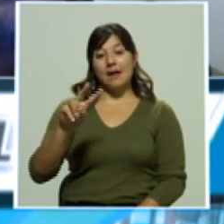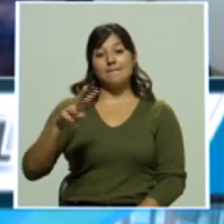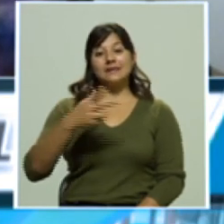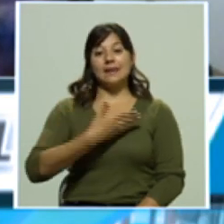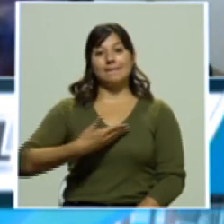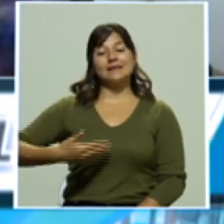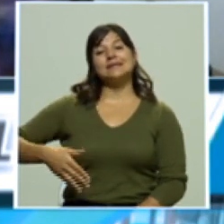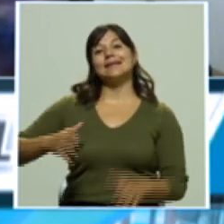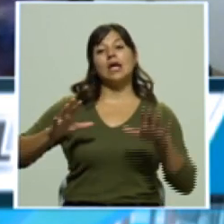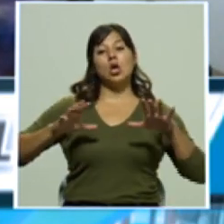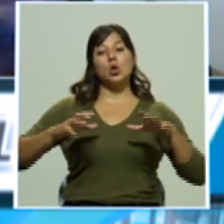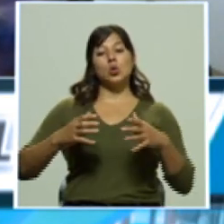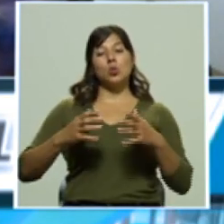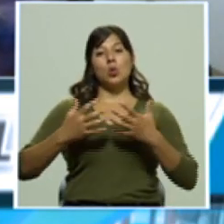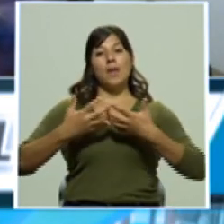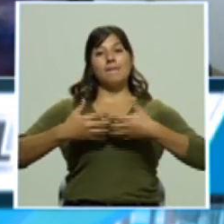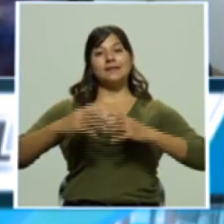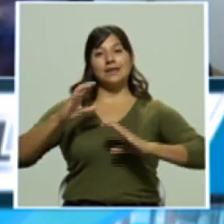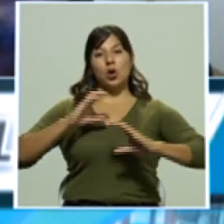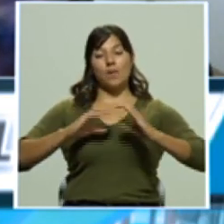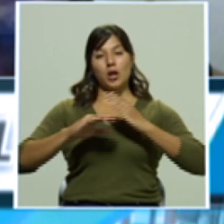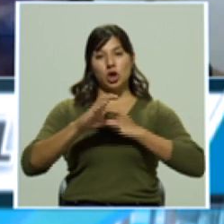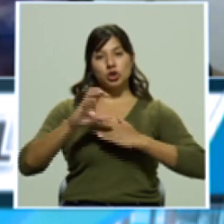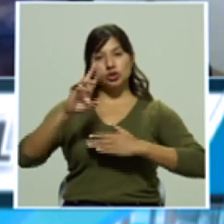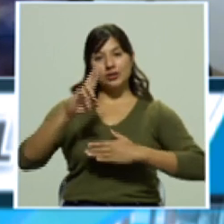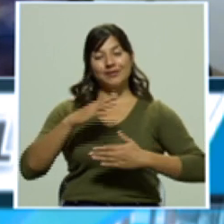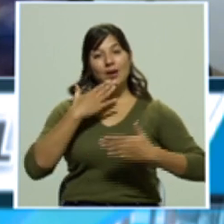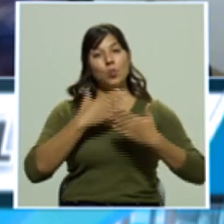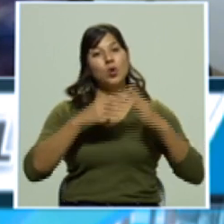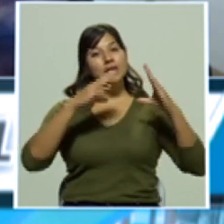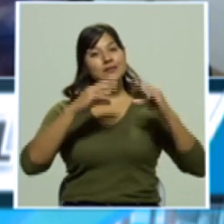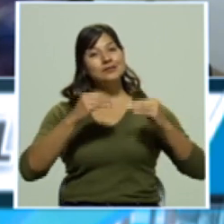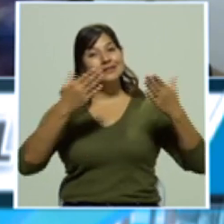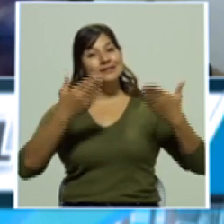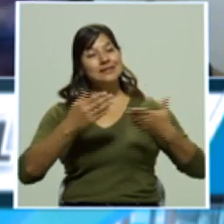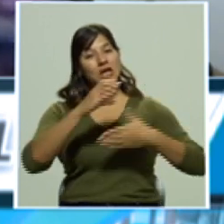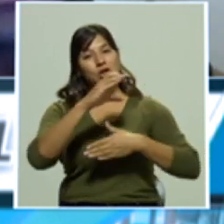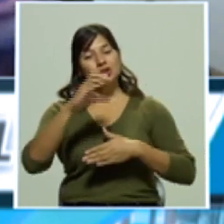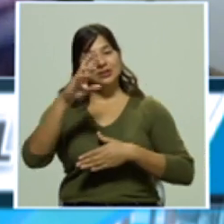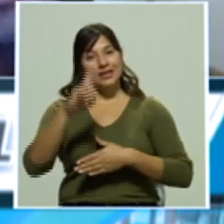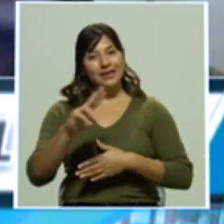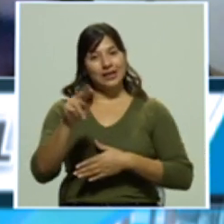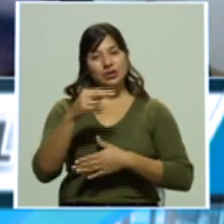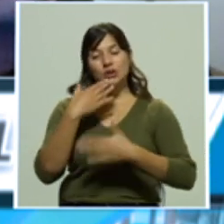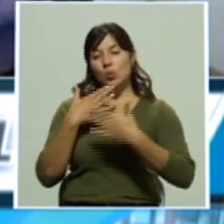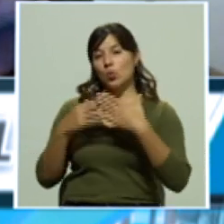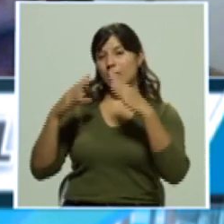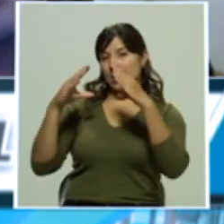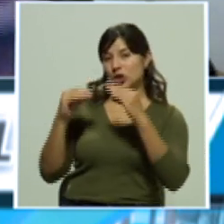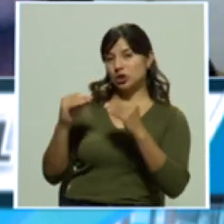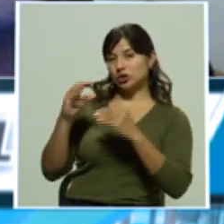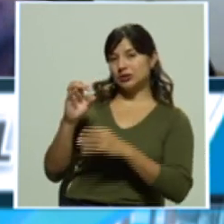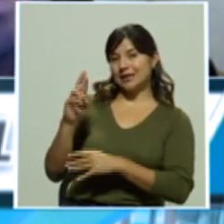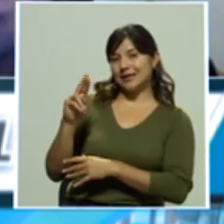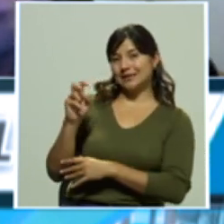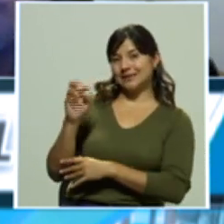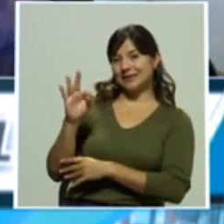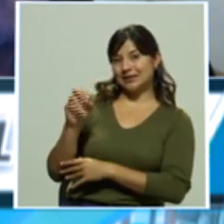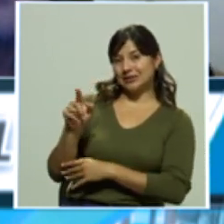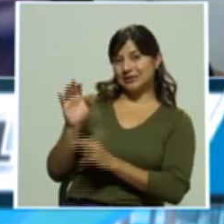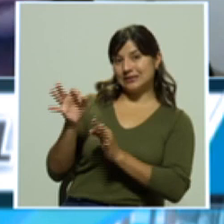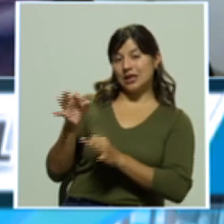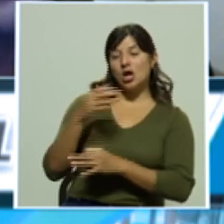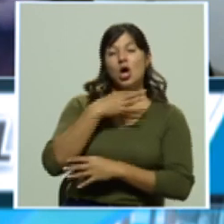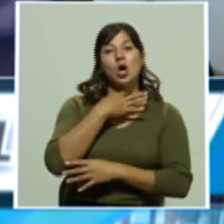Costa Rica. Buenas noches, don Arturo, bienvenido a Costa Rica Noticias. Buenas noches, don Ernesto, ¿cómo le va?